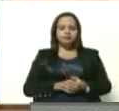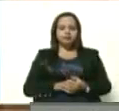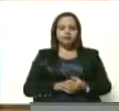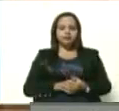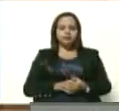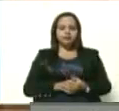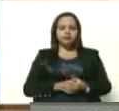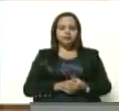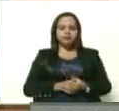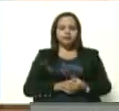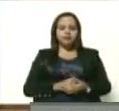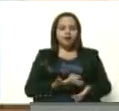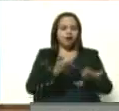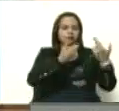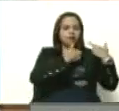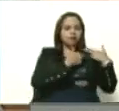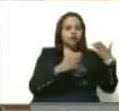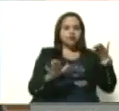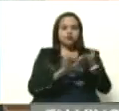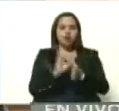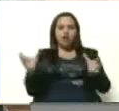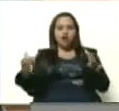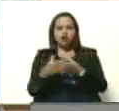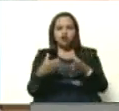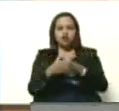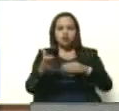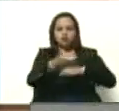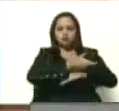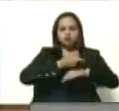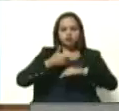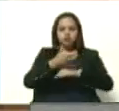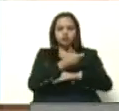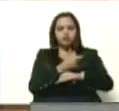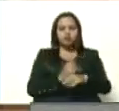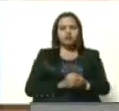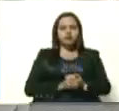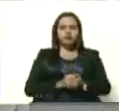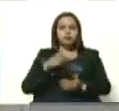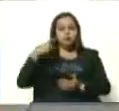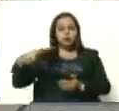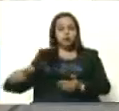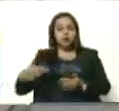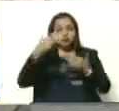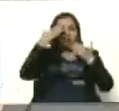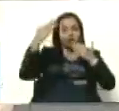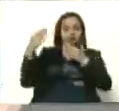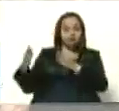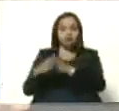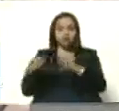Compañeros representantes de los partidos del Gran Polo Patriótico, un saludo a todos ustedes.